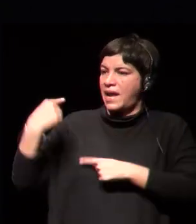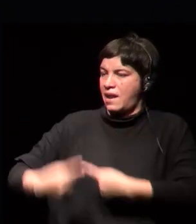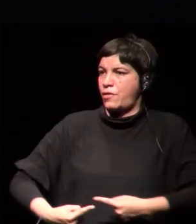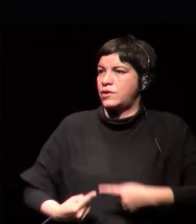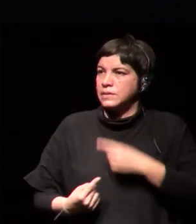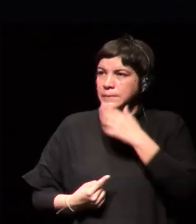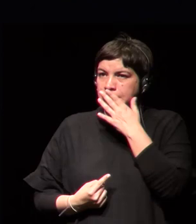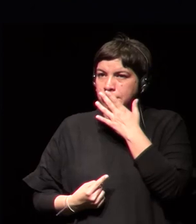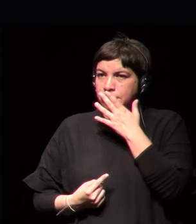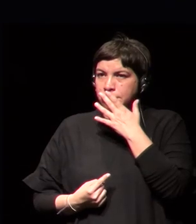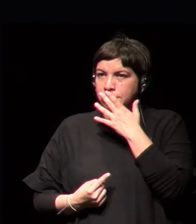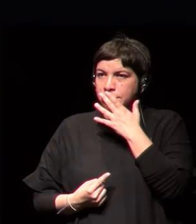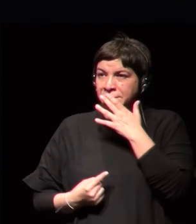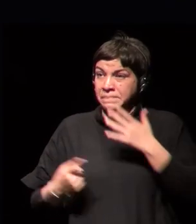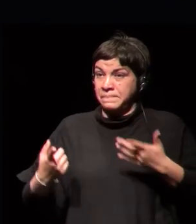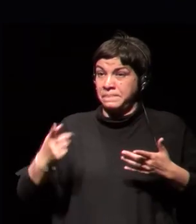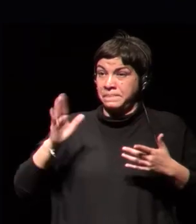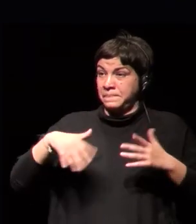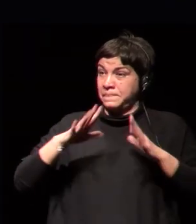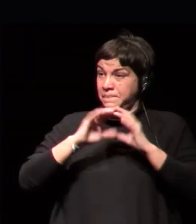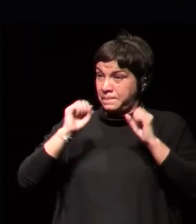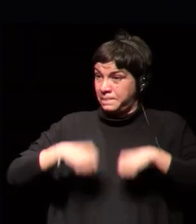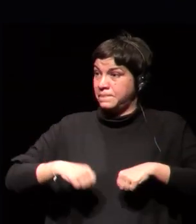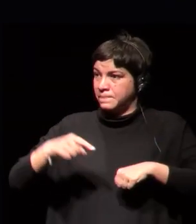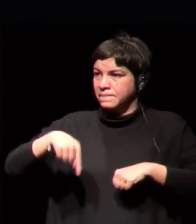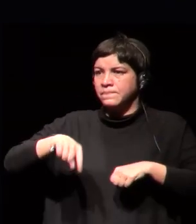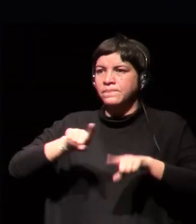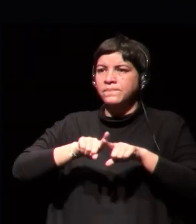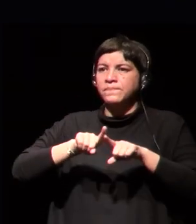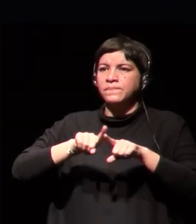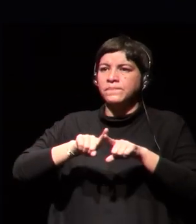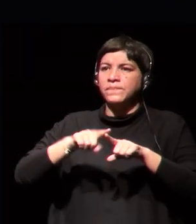decide que es terra nullis, es decir, continente vacío, y se roba